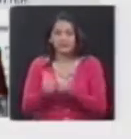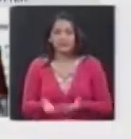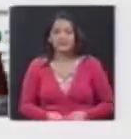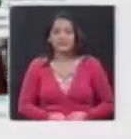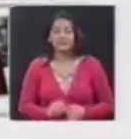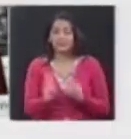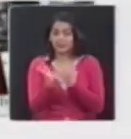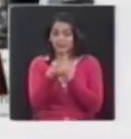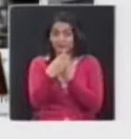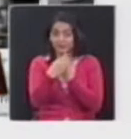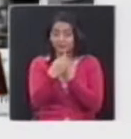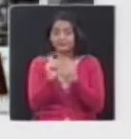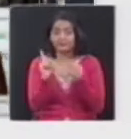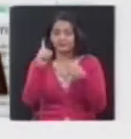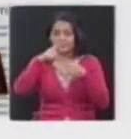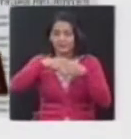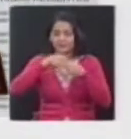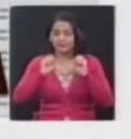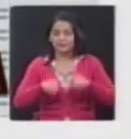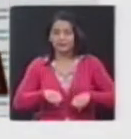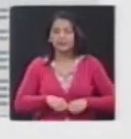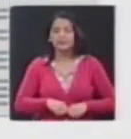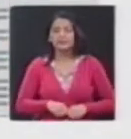ahí donde se inscriben? Justamente, en